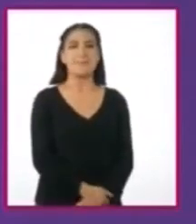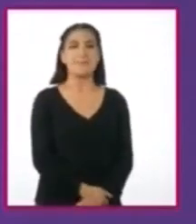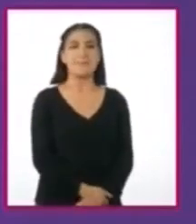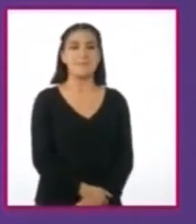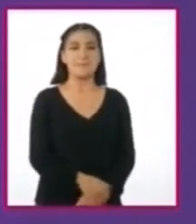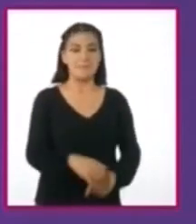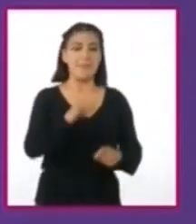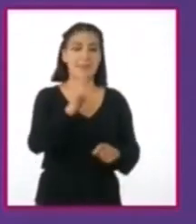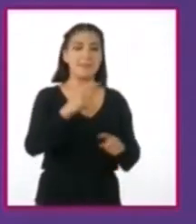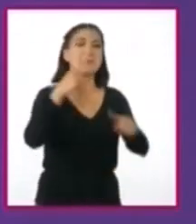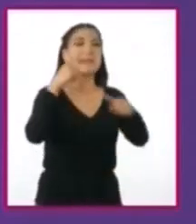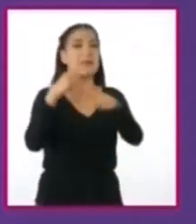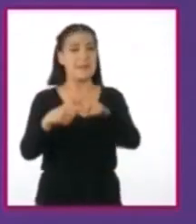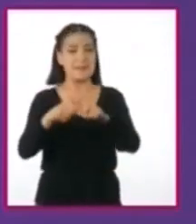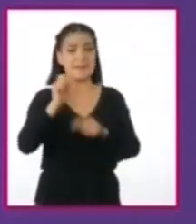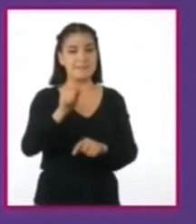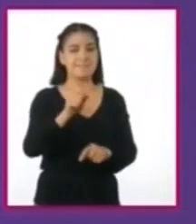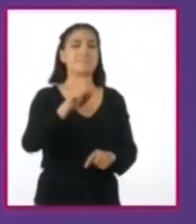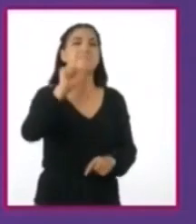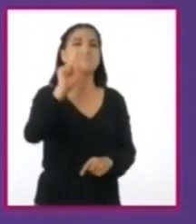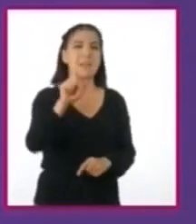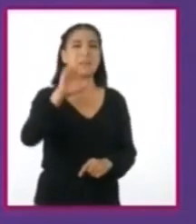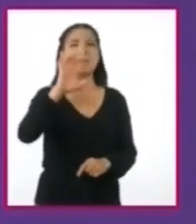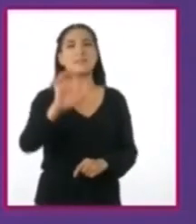como X es a 20 centímetros.